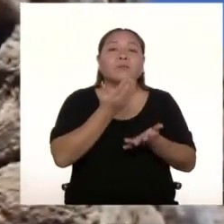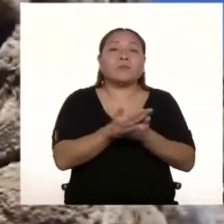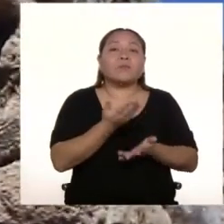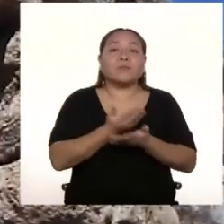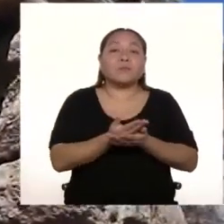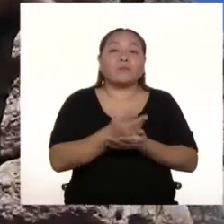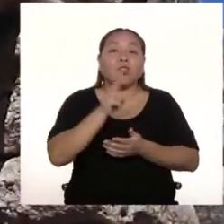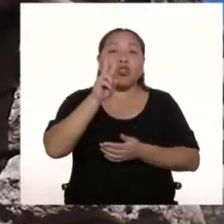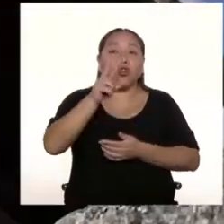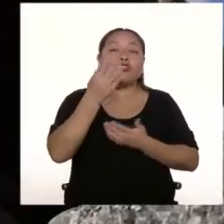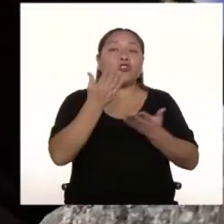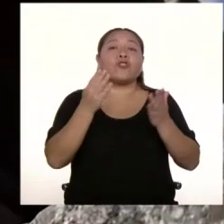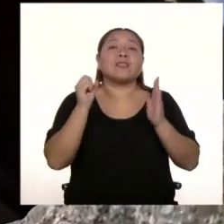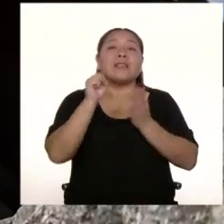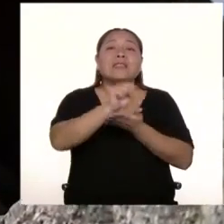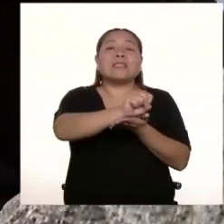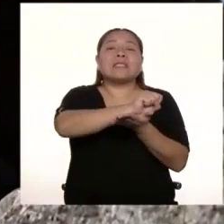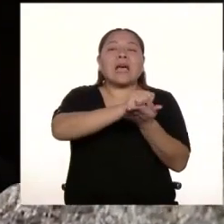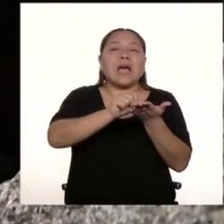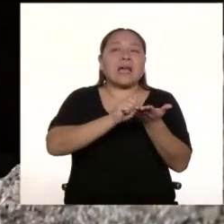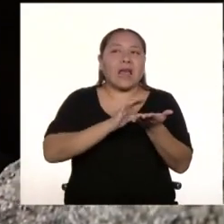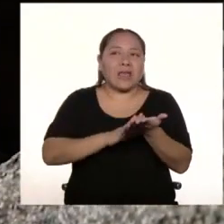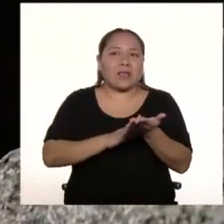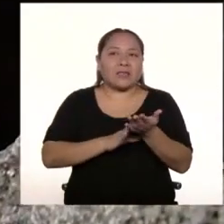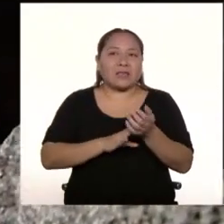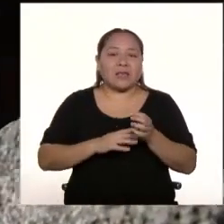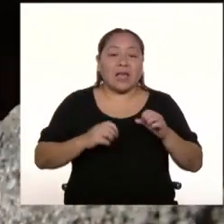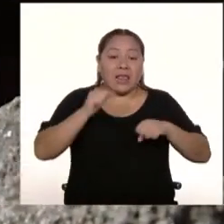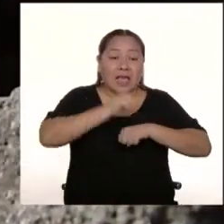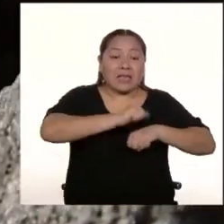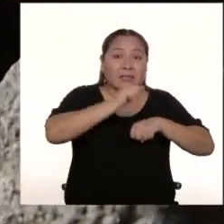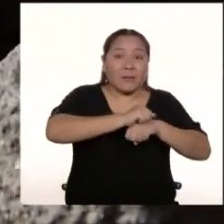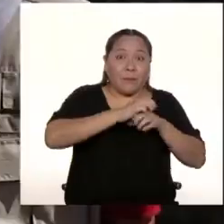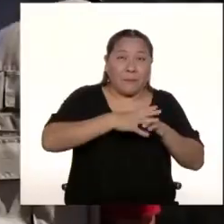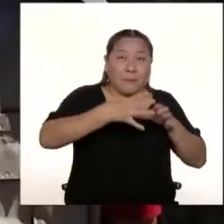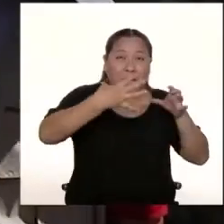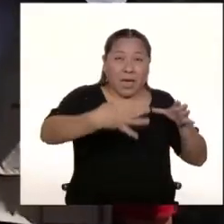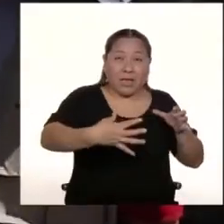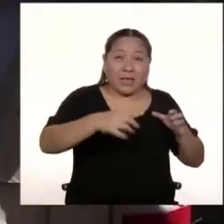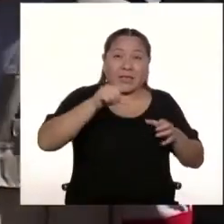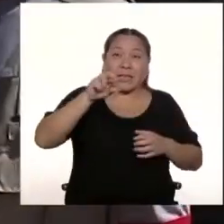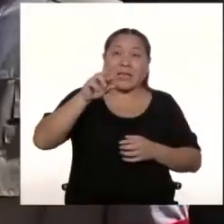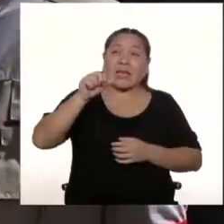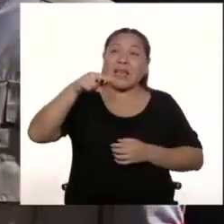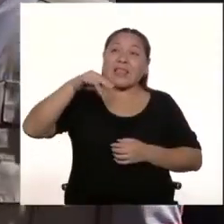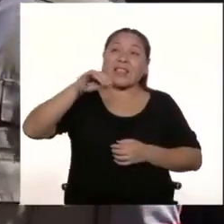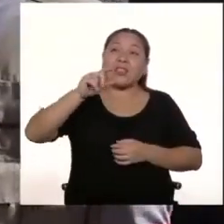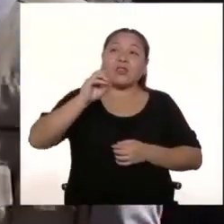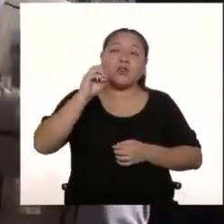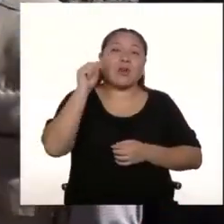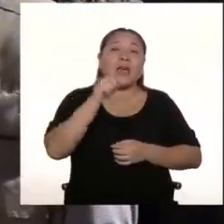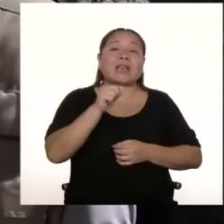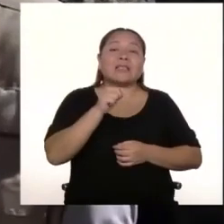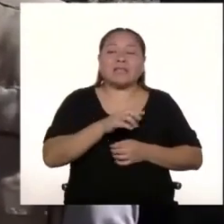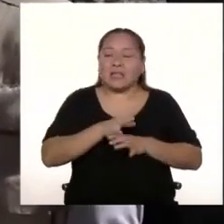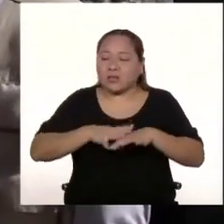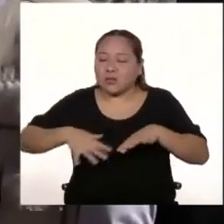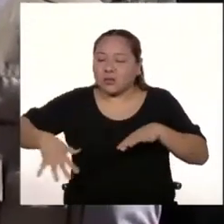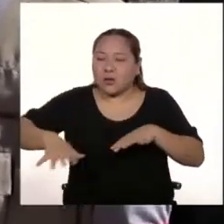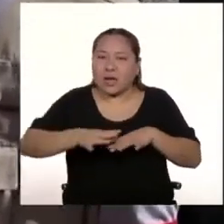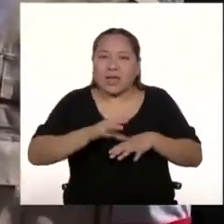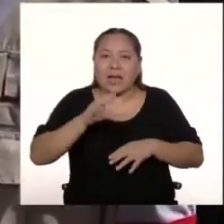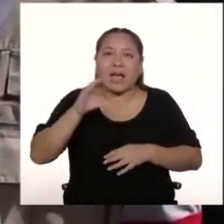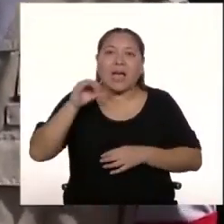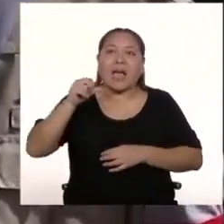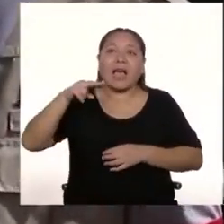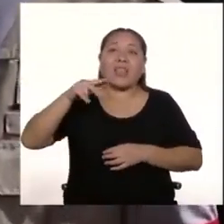sagrados. El primero, las piedras de granito. Estamos en el sector denominado de las canteras. Efectivamente,